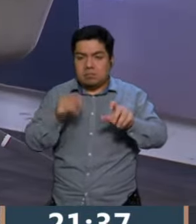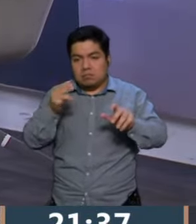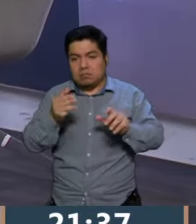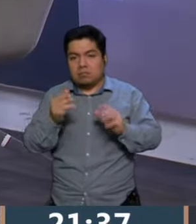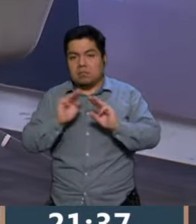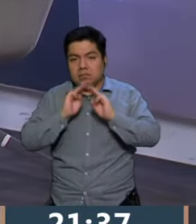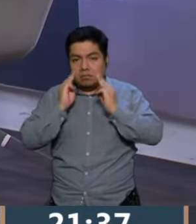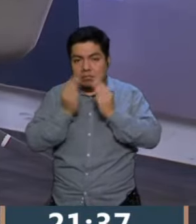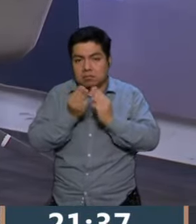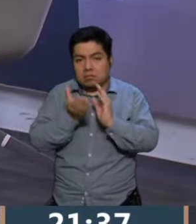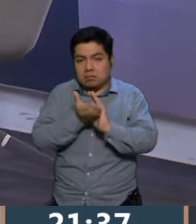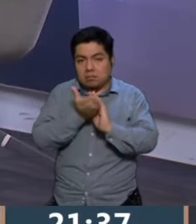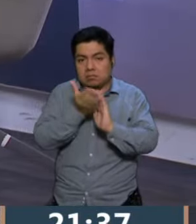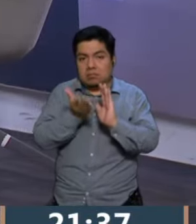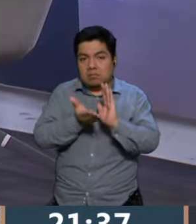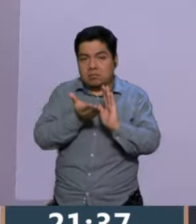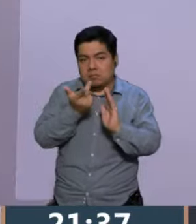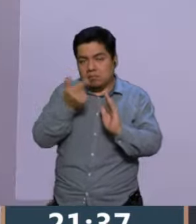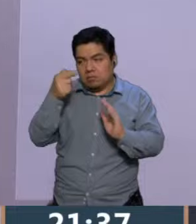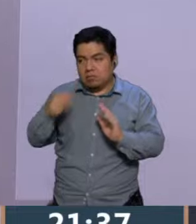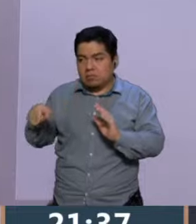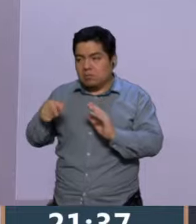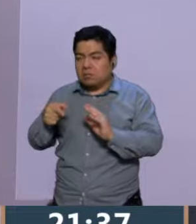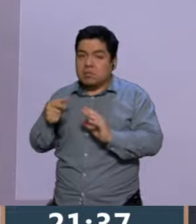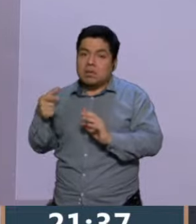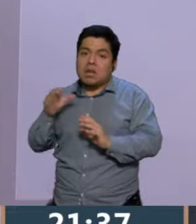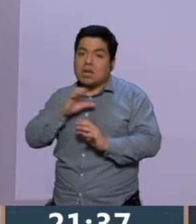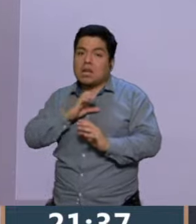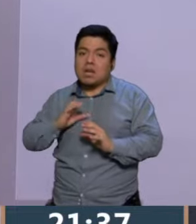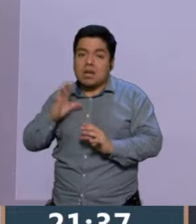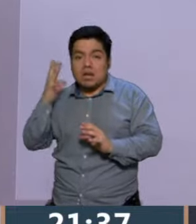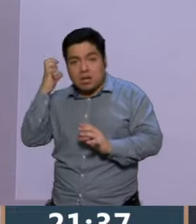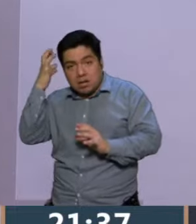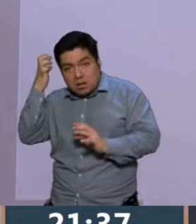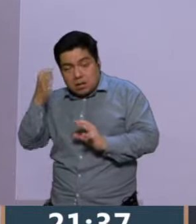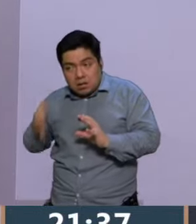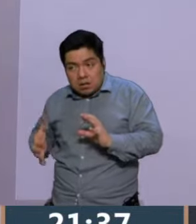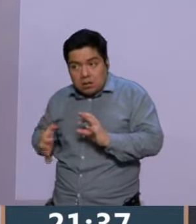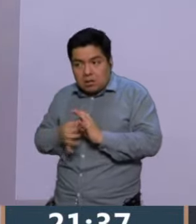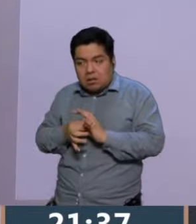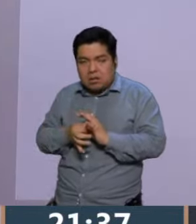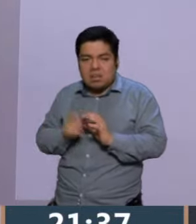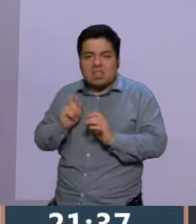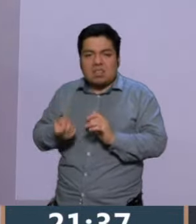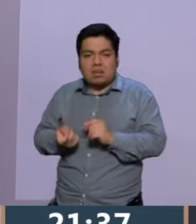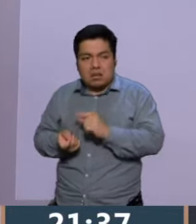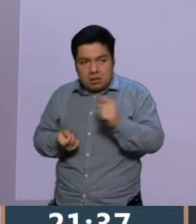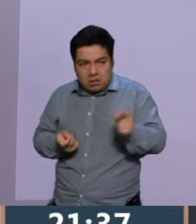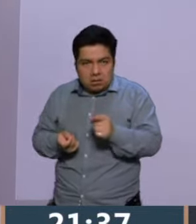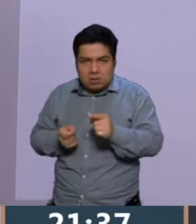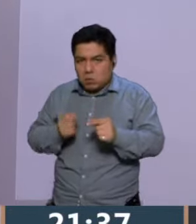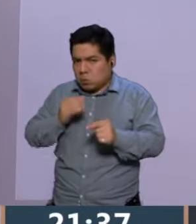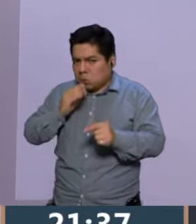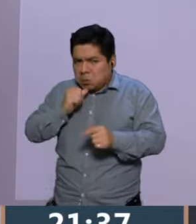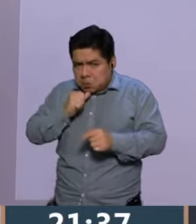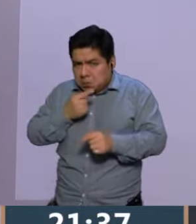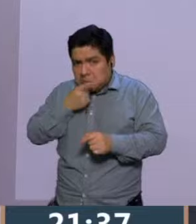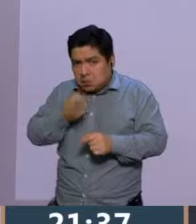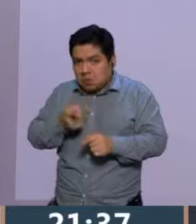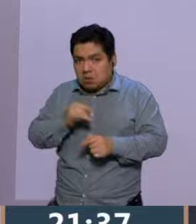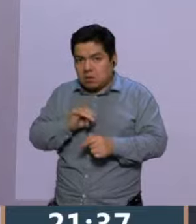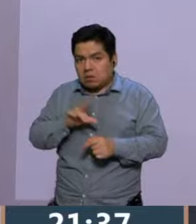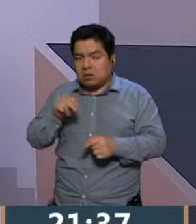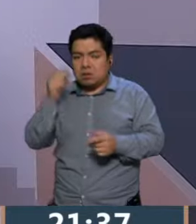la del cártel inmobiliario vinculando al candidato Santiago Taboada. Es decir, ellos ya no podrían hacer esta vinculación.